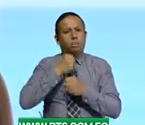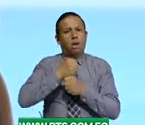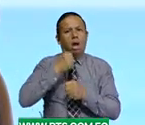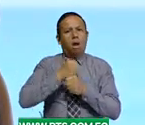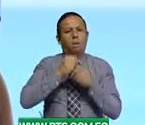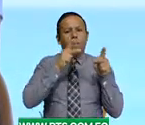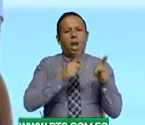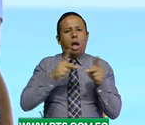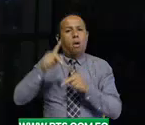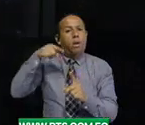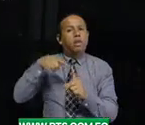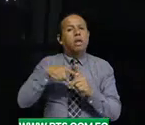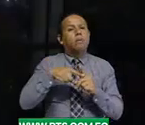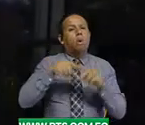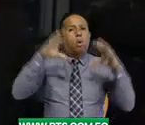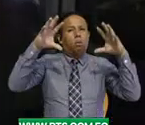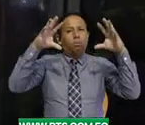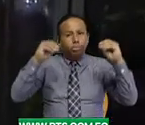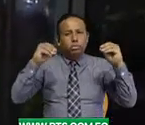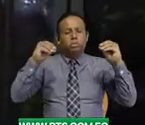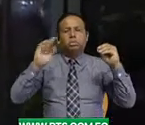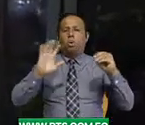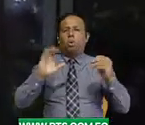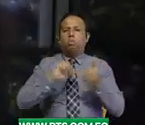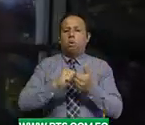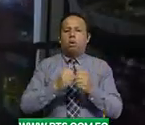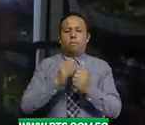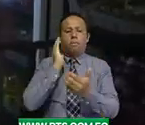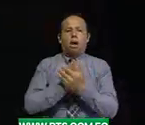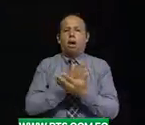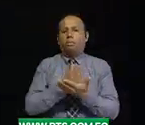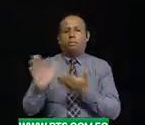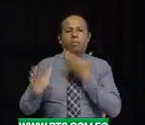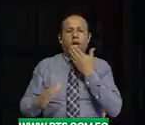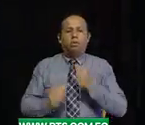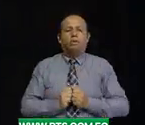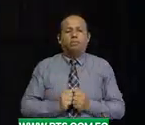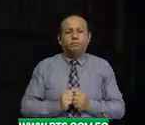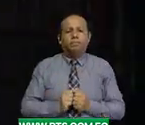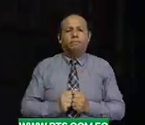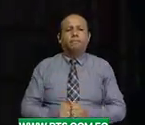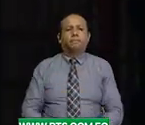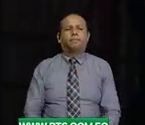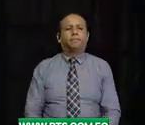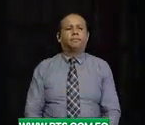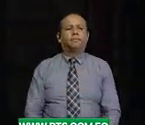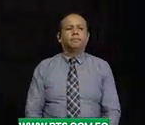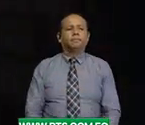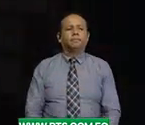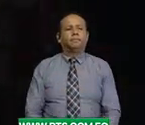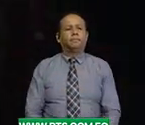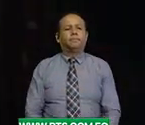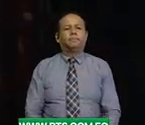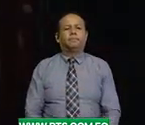que la escasez de energía vuelva a afectar a las familias ecuatorianas, informó Valeria Navarro.